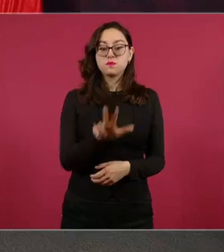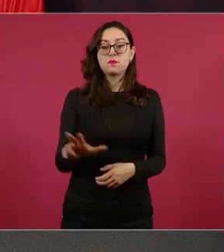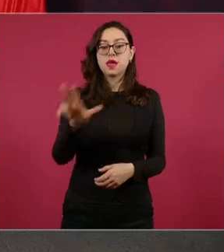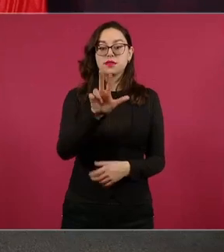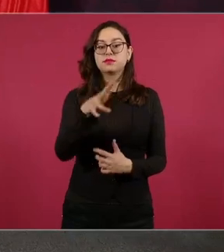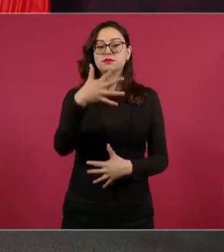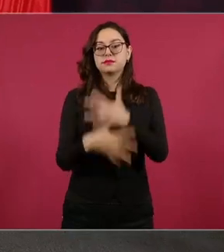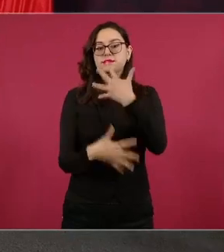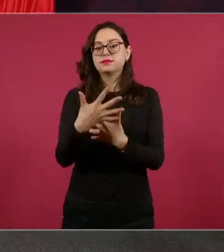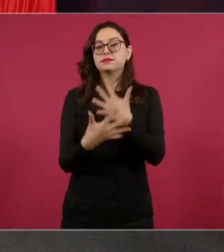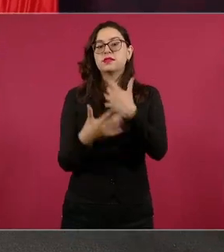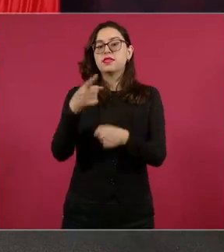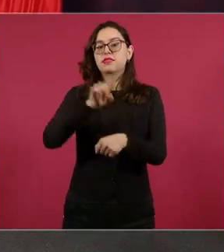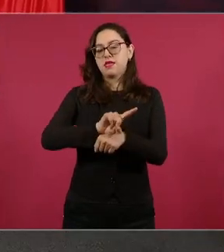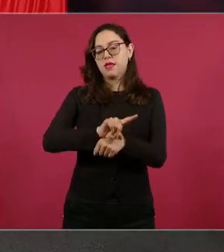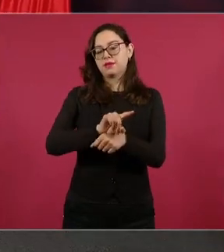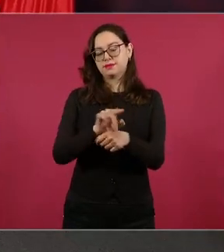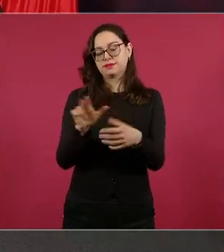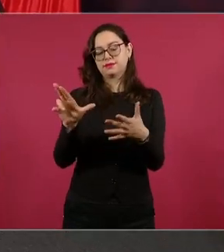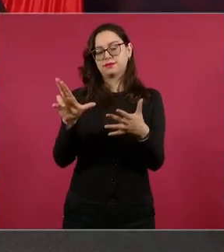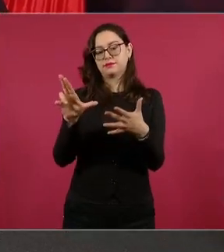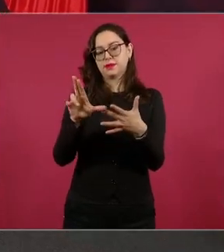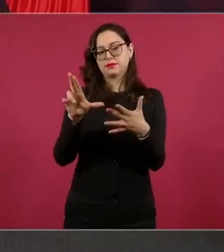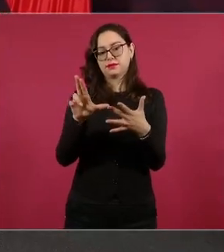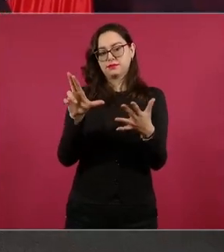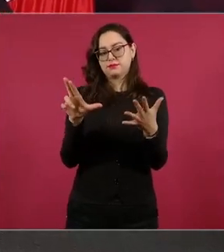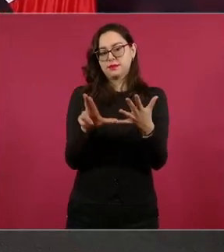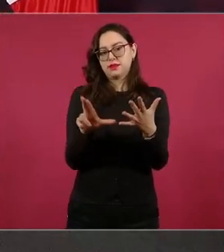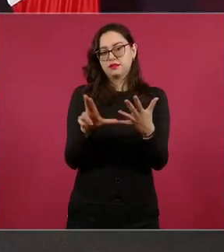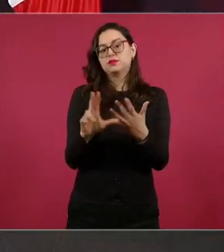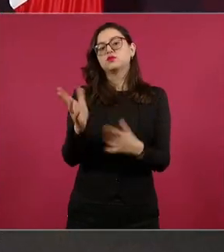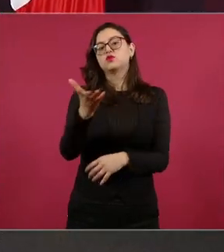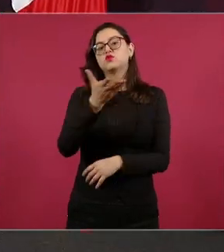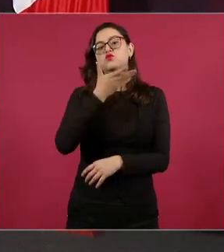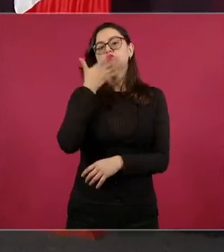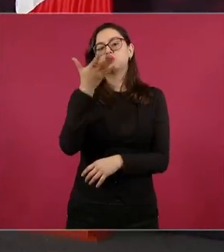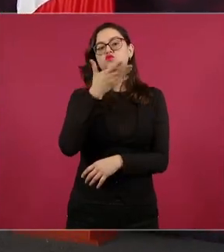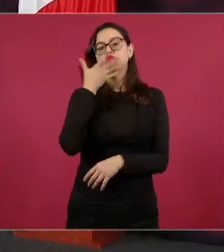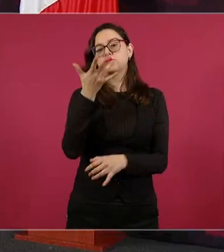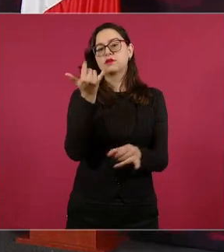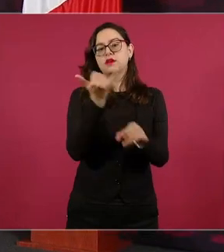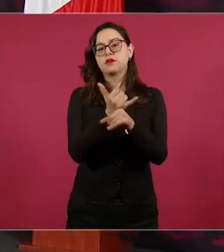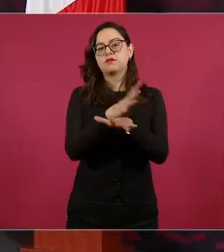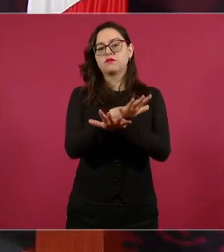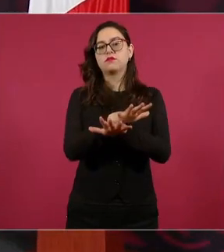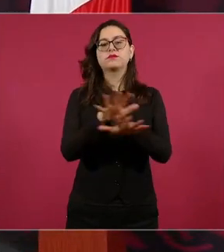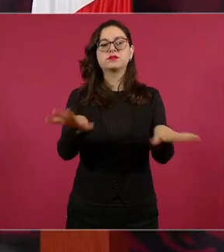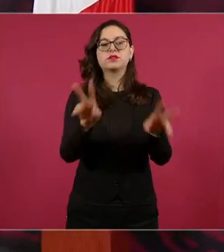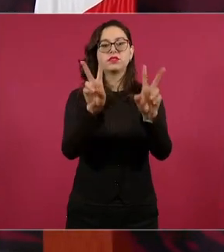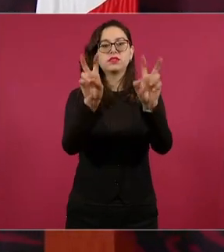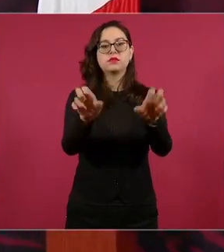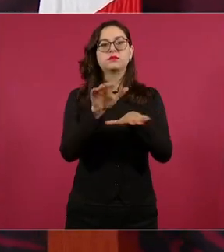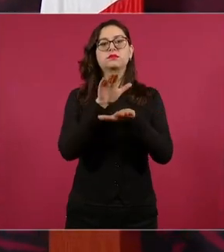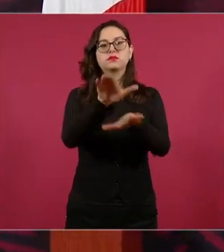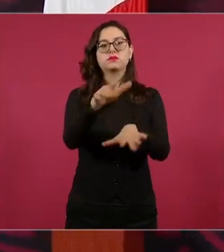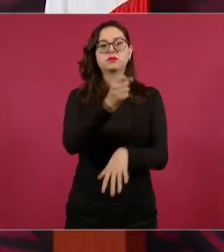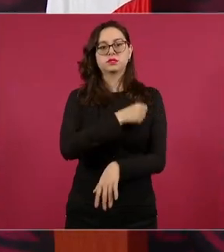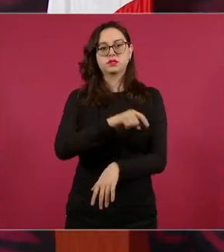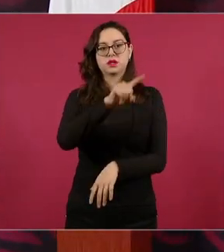corresponde informar sobre cómo vamos en materia de salud.